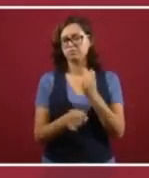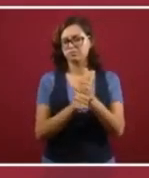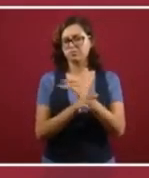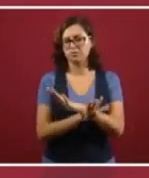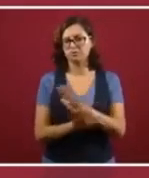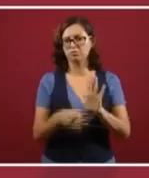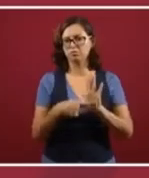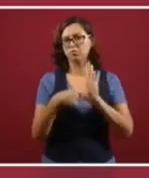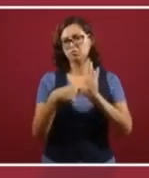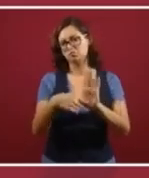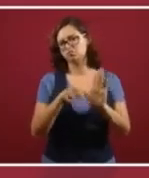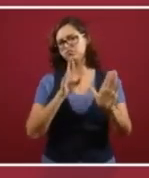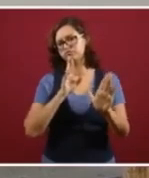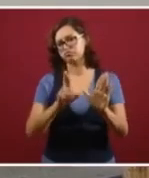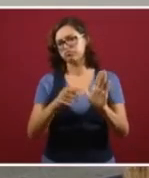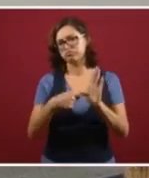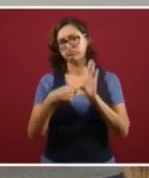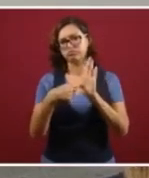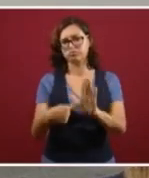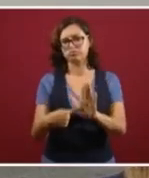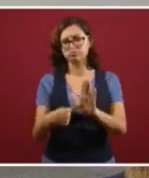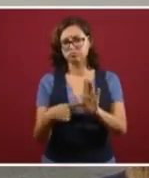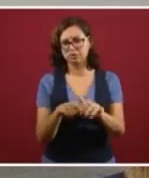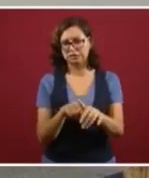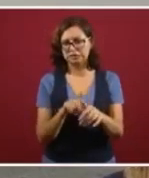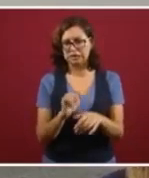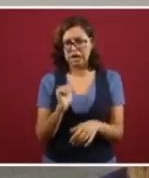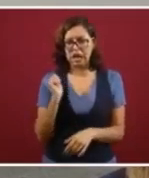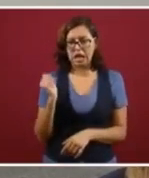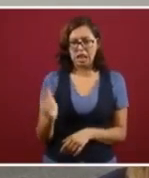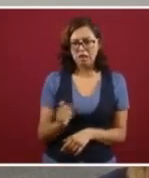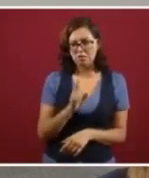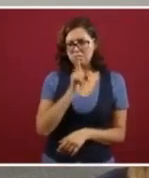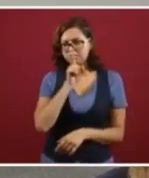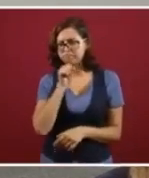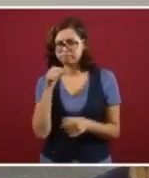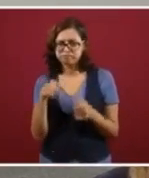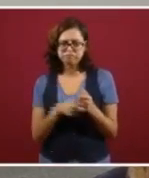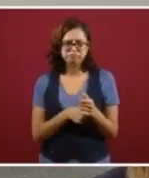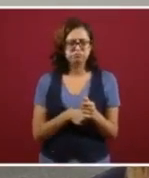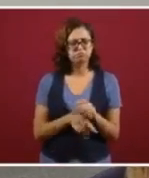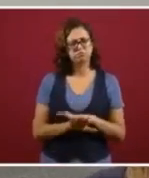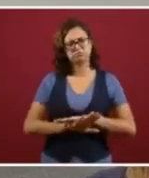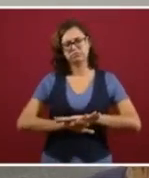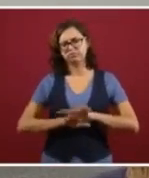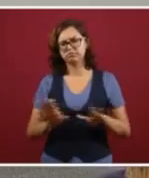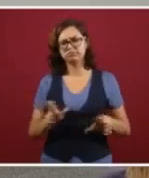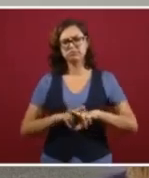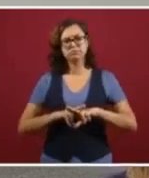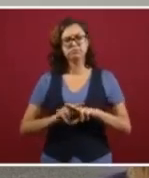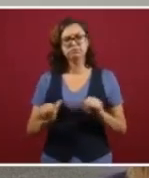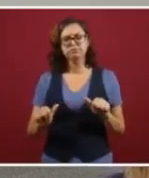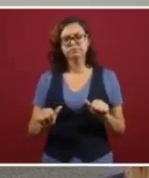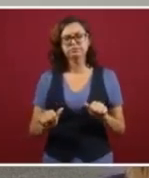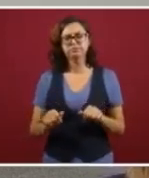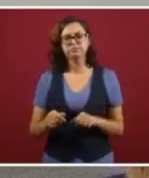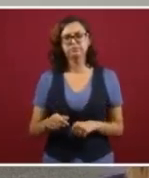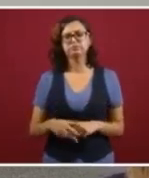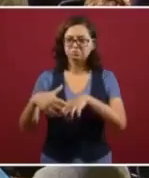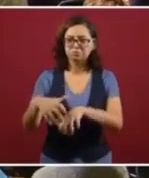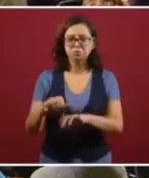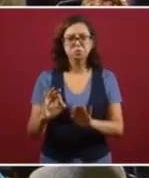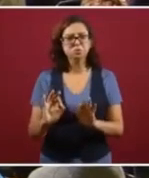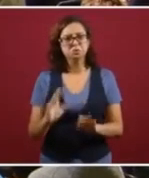resultados sin ocultar absolutamente nada, con